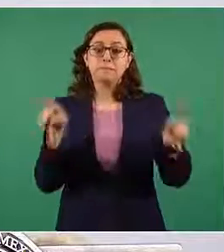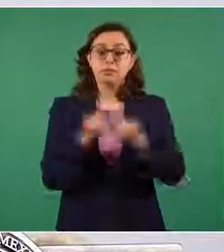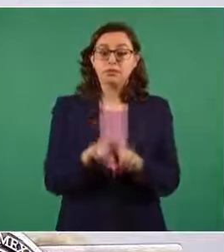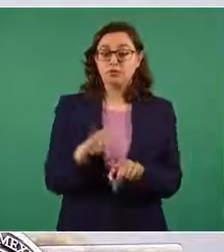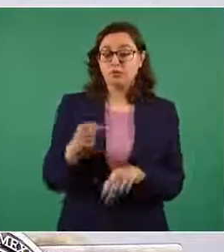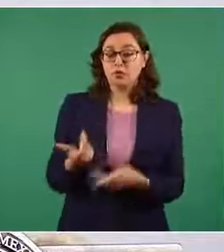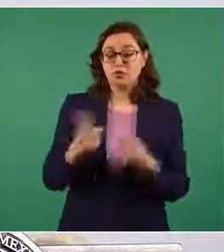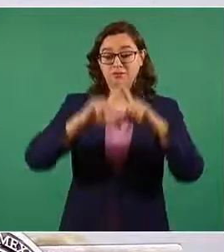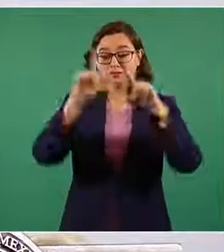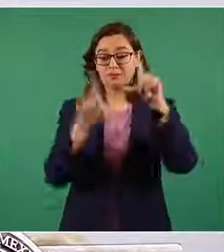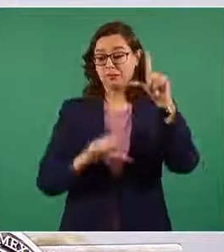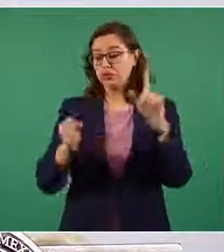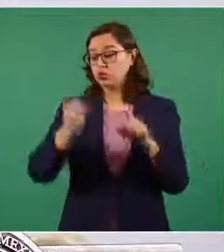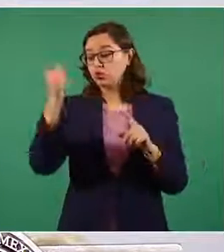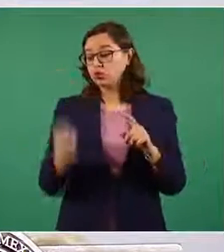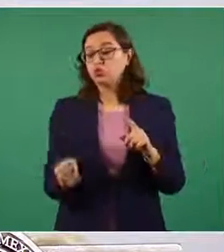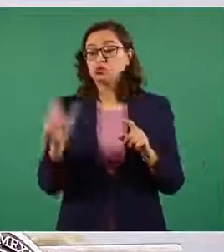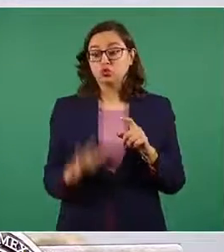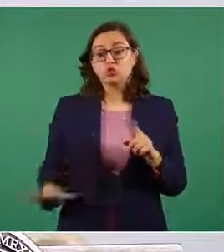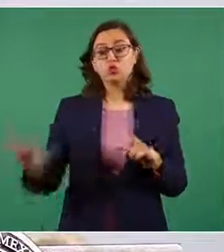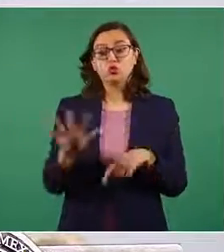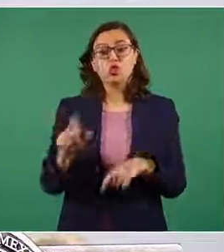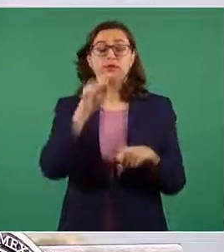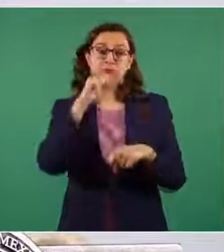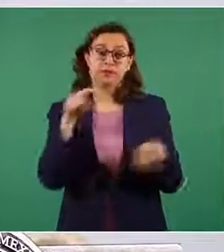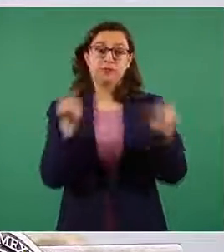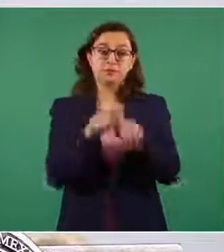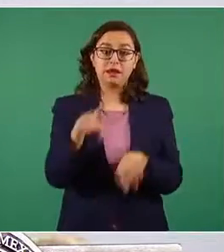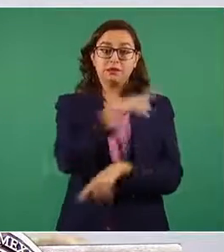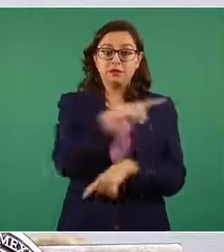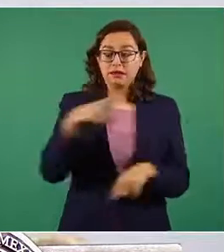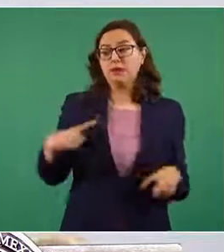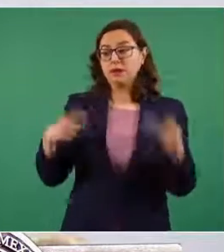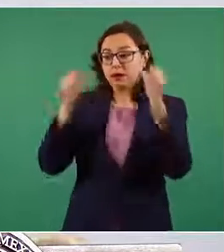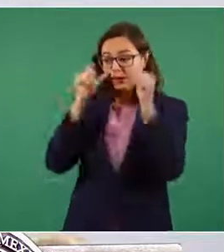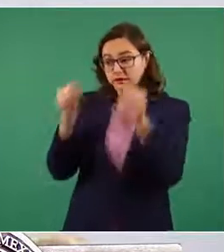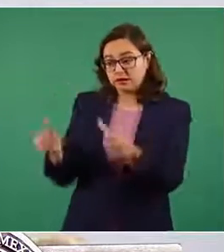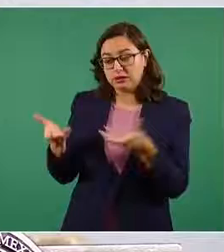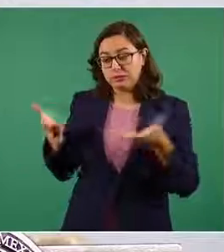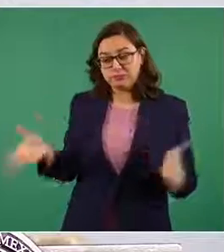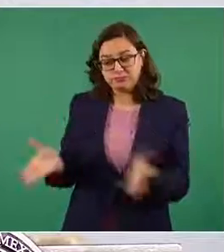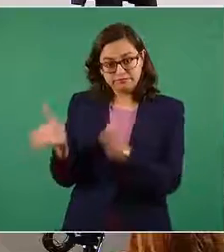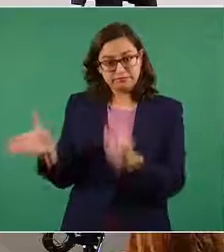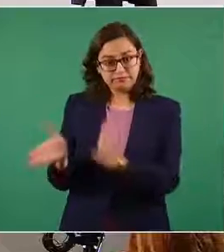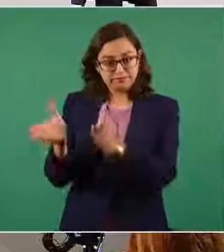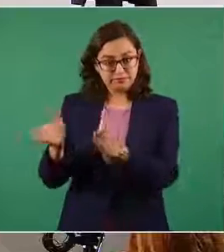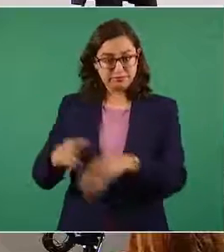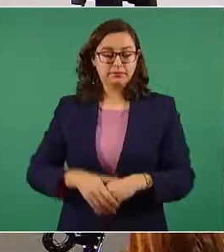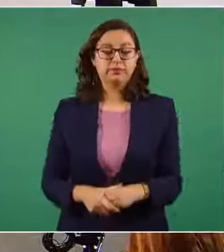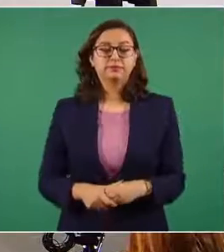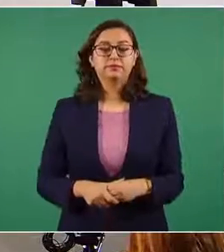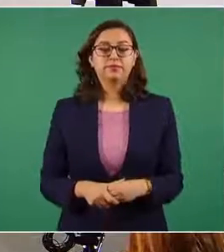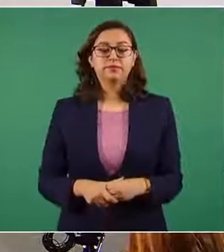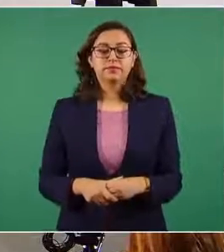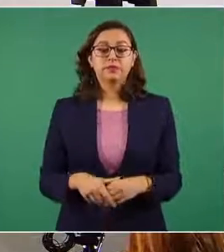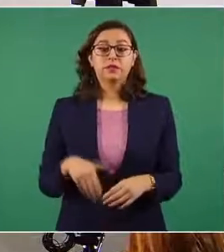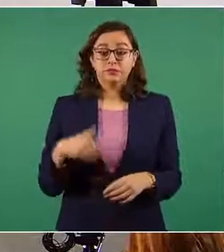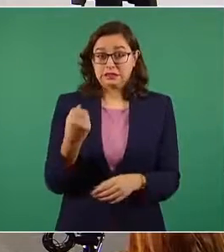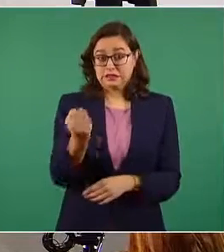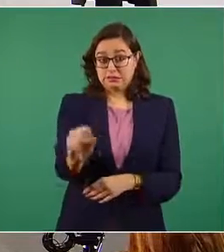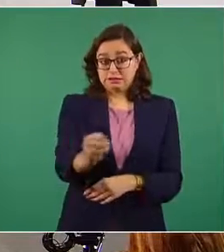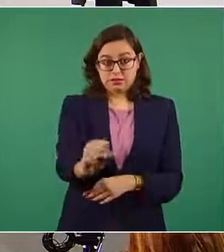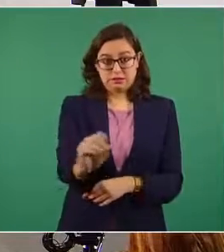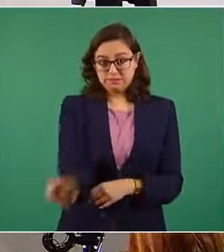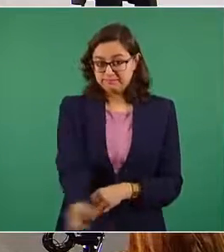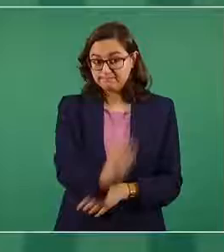nuestro país, que también sea incluida pues en las iniciativas que podamos tener junto a los dos países. Va a ser para septiembre, o sea que ya es